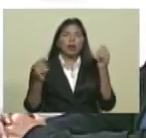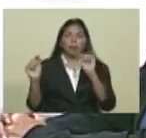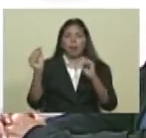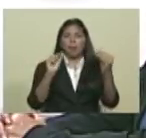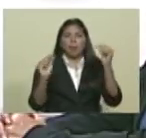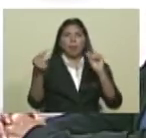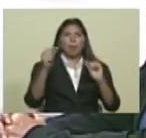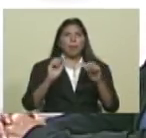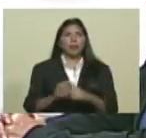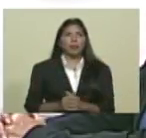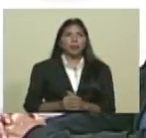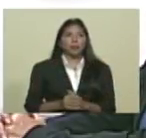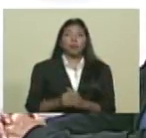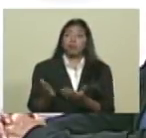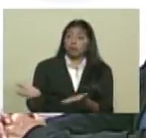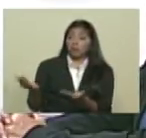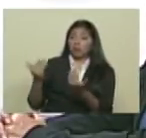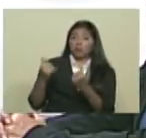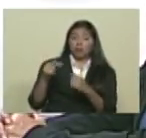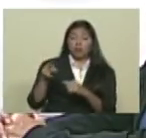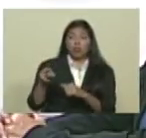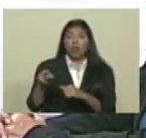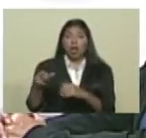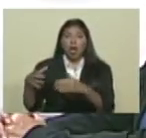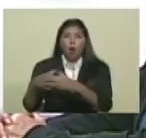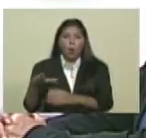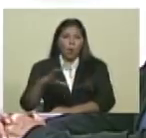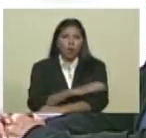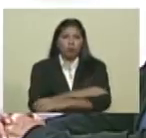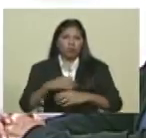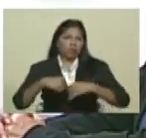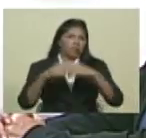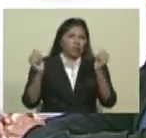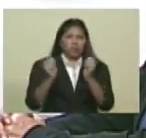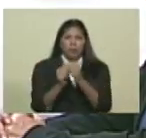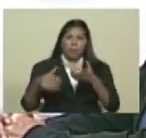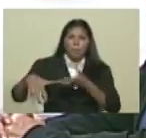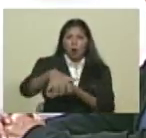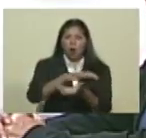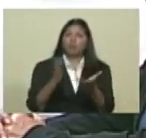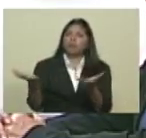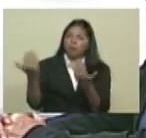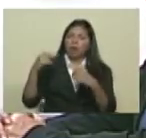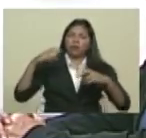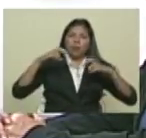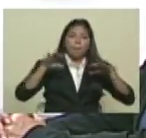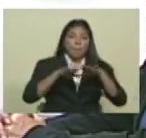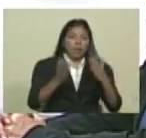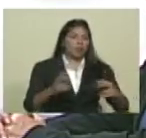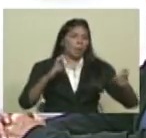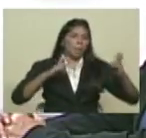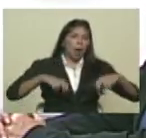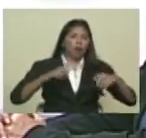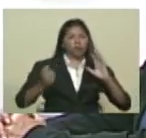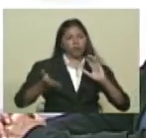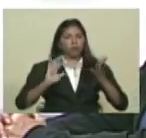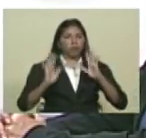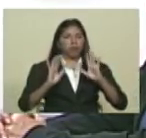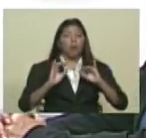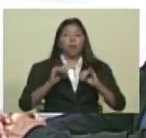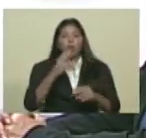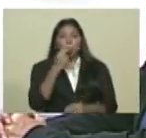Atrajimos a la oposición que se había ido a la insurrección violenta, los senté en una mesa, se comprometieron y se inscribieron sus